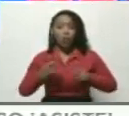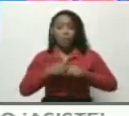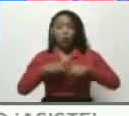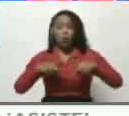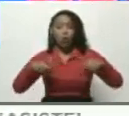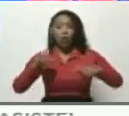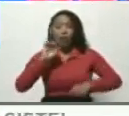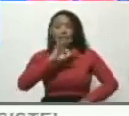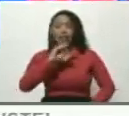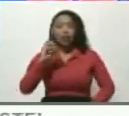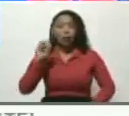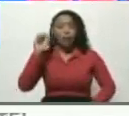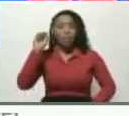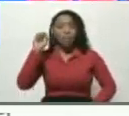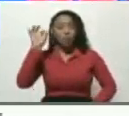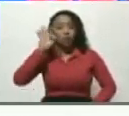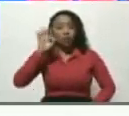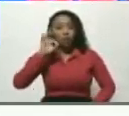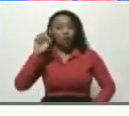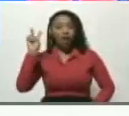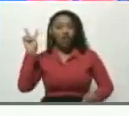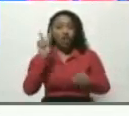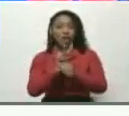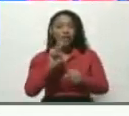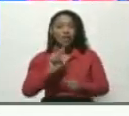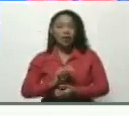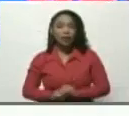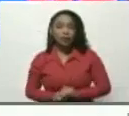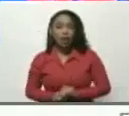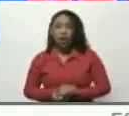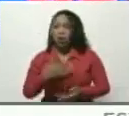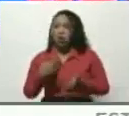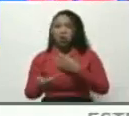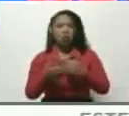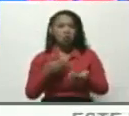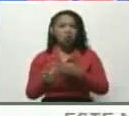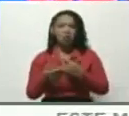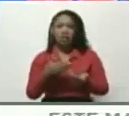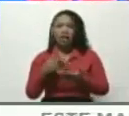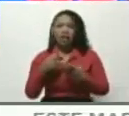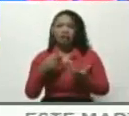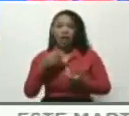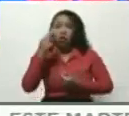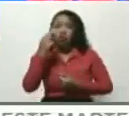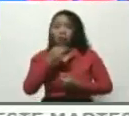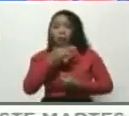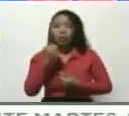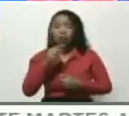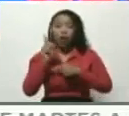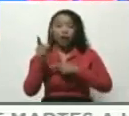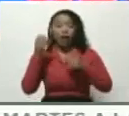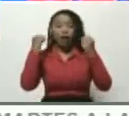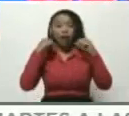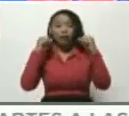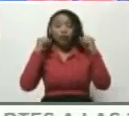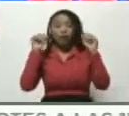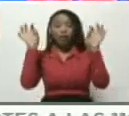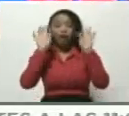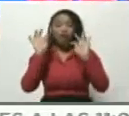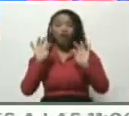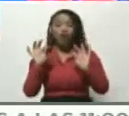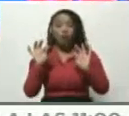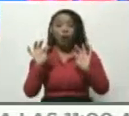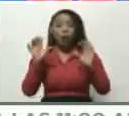un 300% la violencia. No les importa ni siquiera comprometer en el ejercicio del modelo